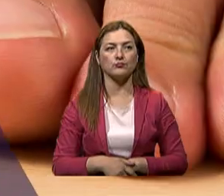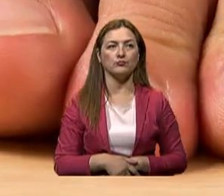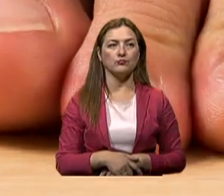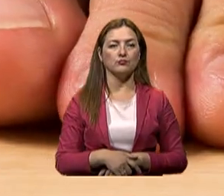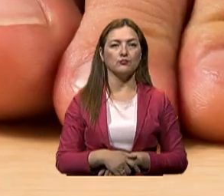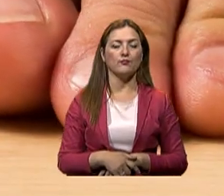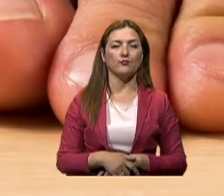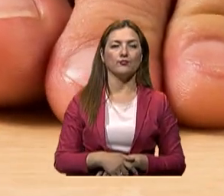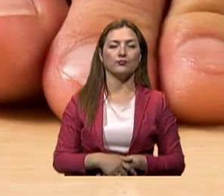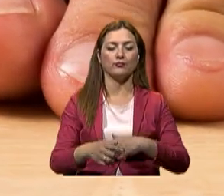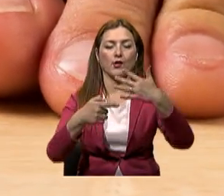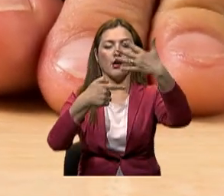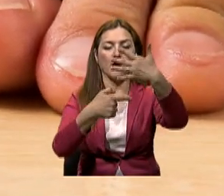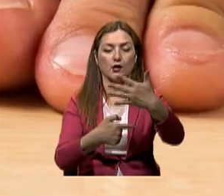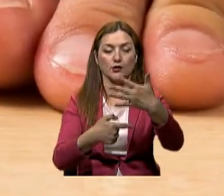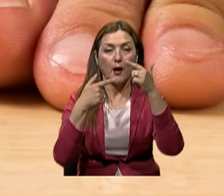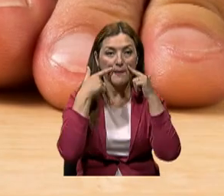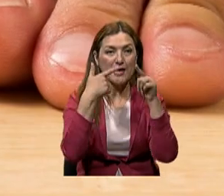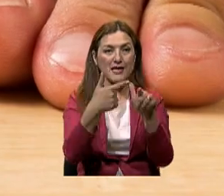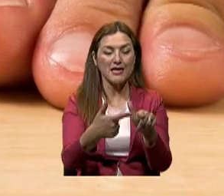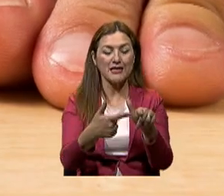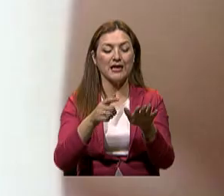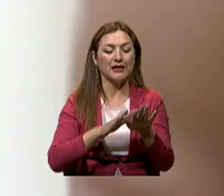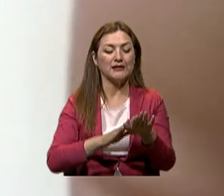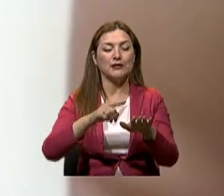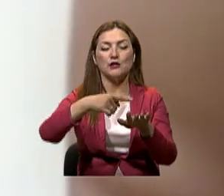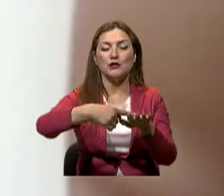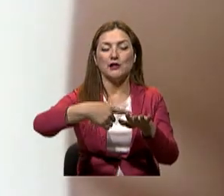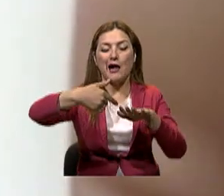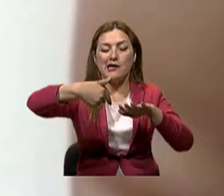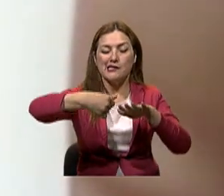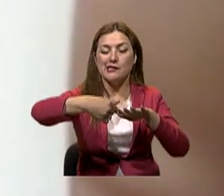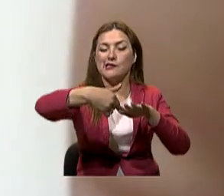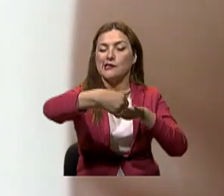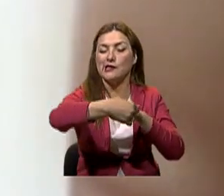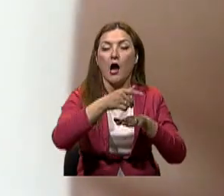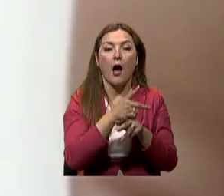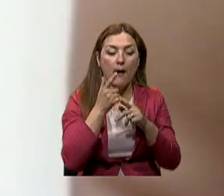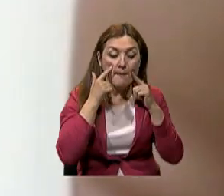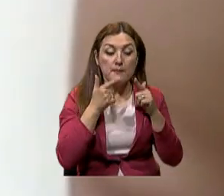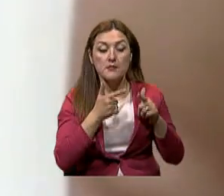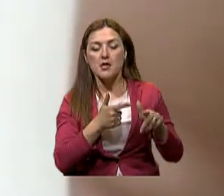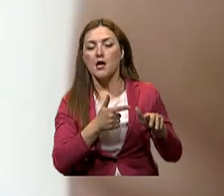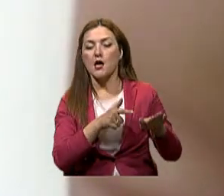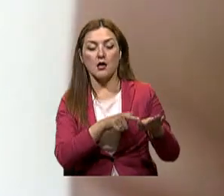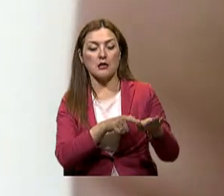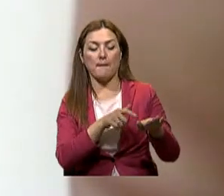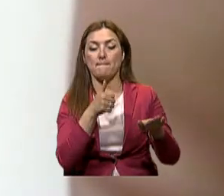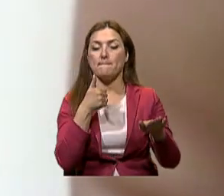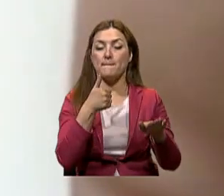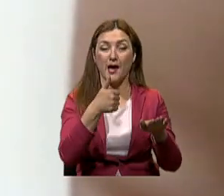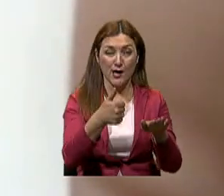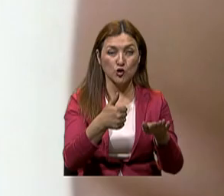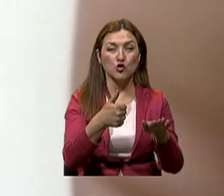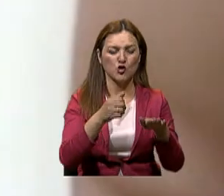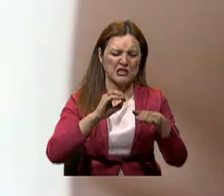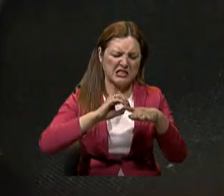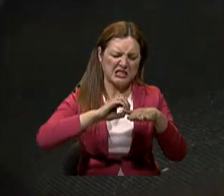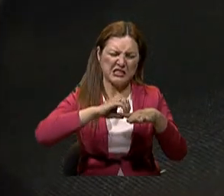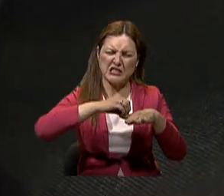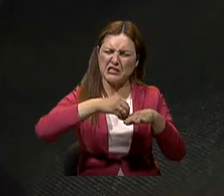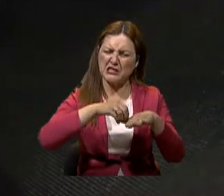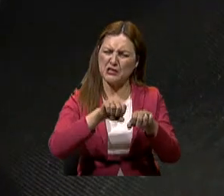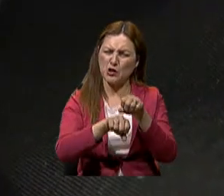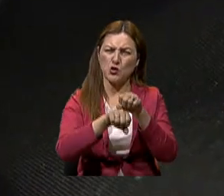posible. Sexto, vigila tus uñas y callos. Las uñas es súper importante que estén sanas, que no tengan hongos.